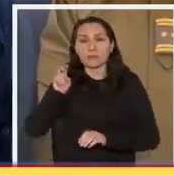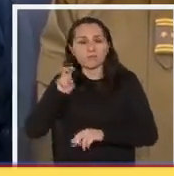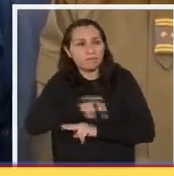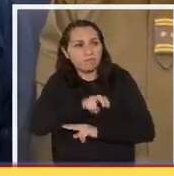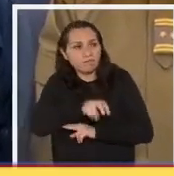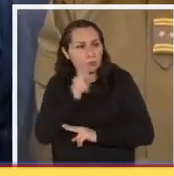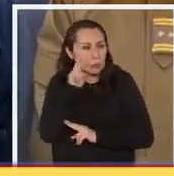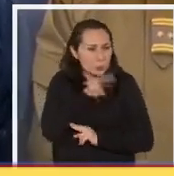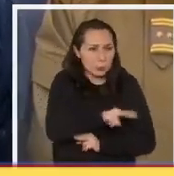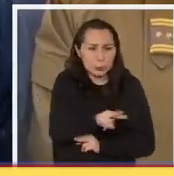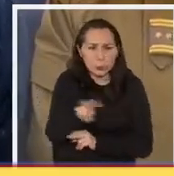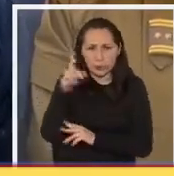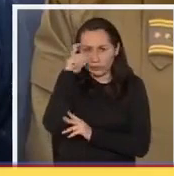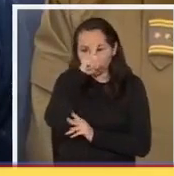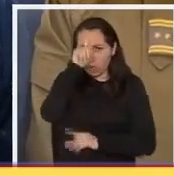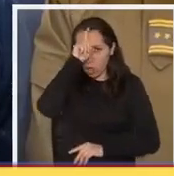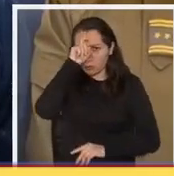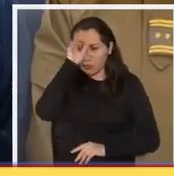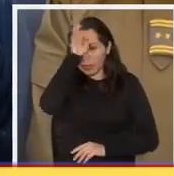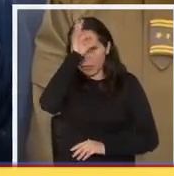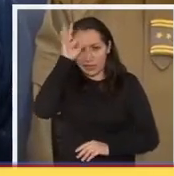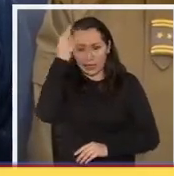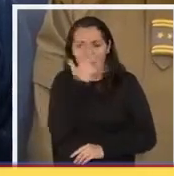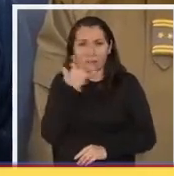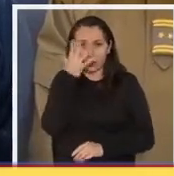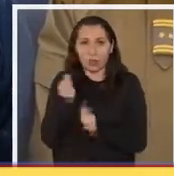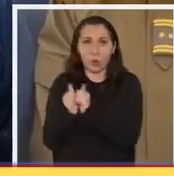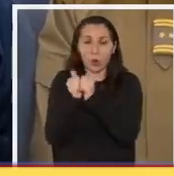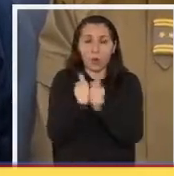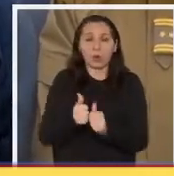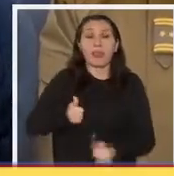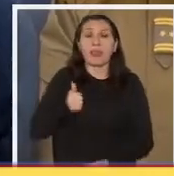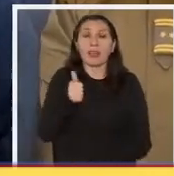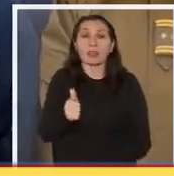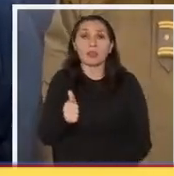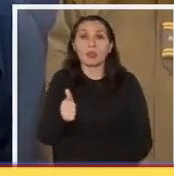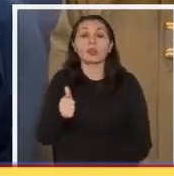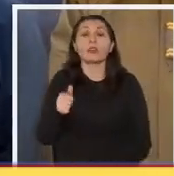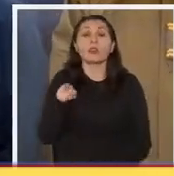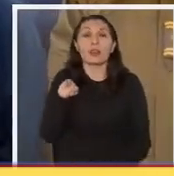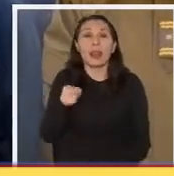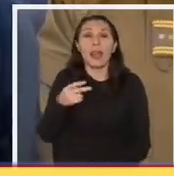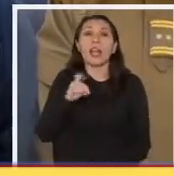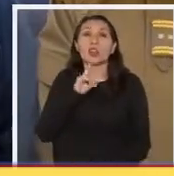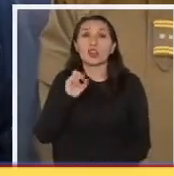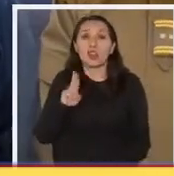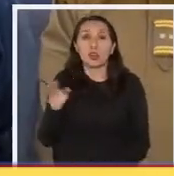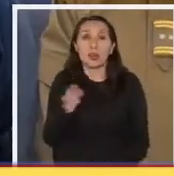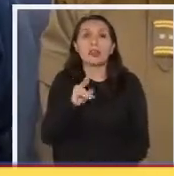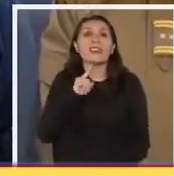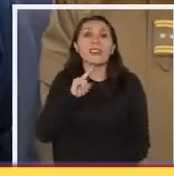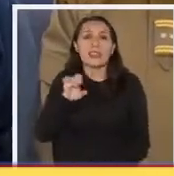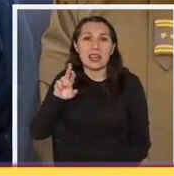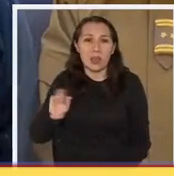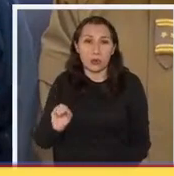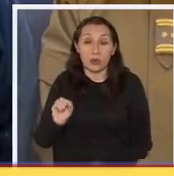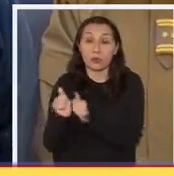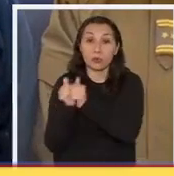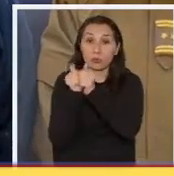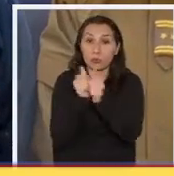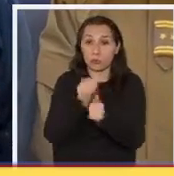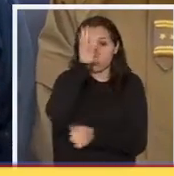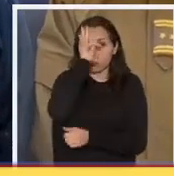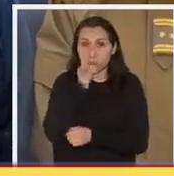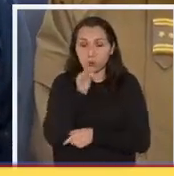recorrido duro por el hospital de Licantén, acompañados por el director Héctor Quiero. ¿Dónde está Héctor? Ahí está. Con él y con